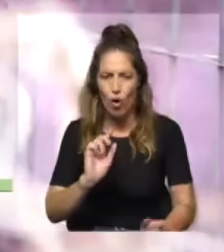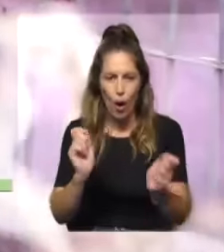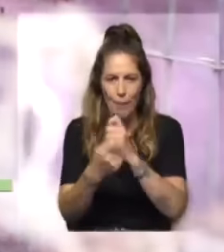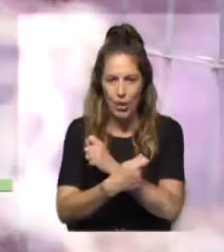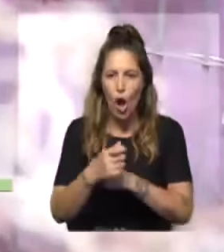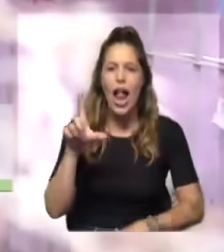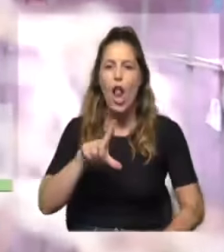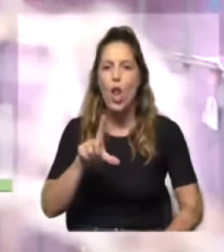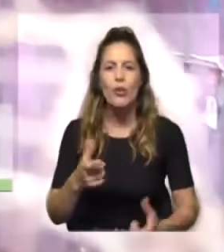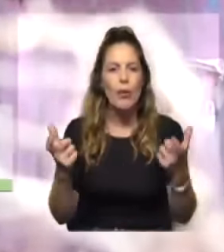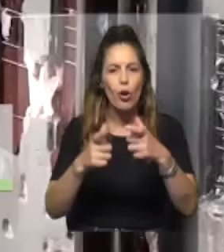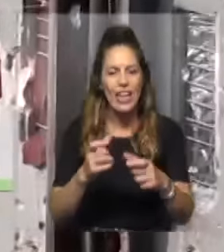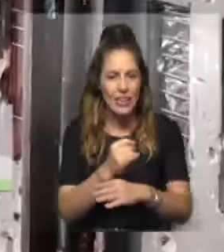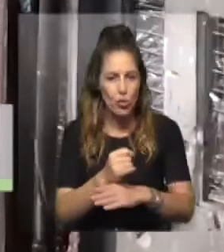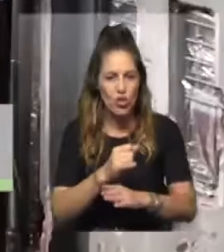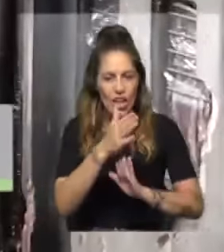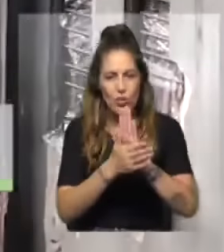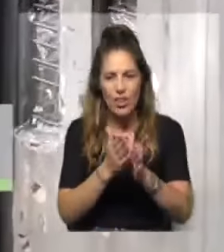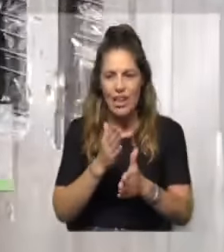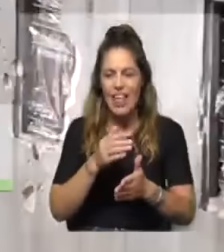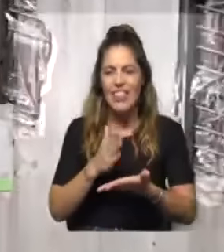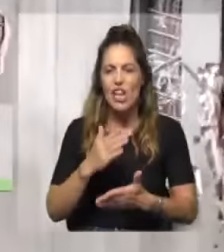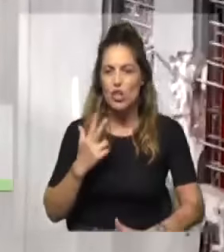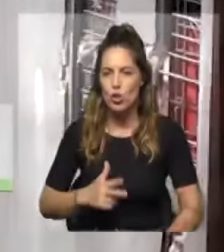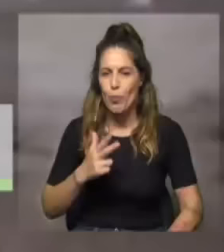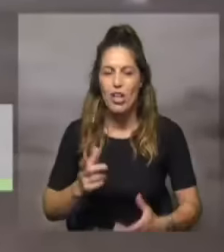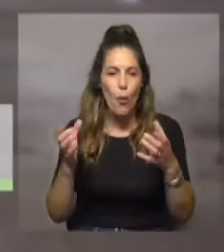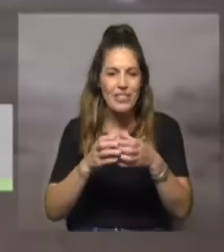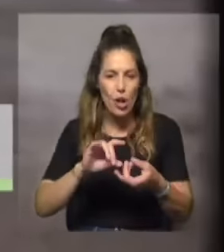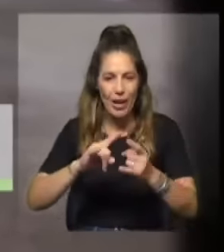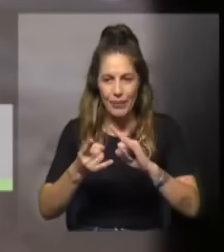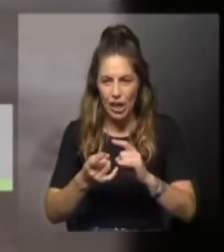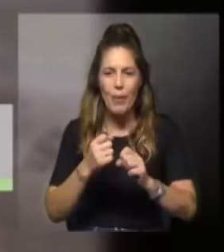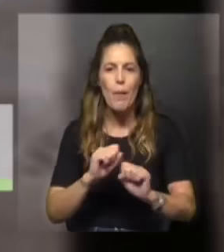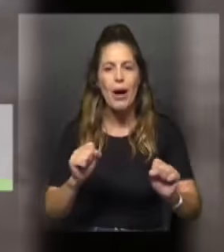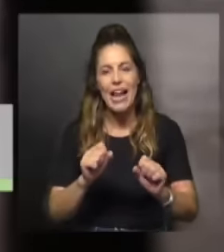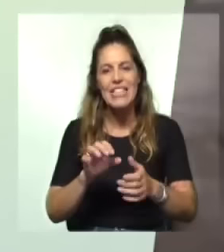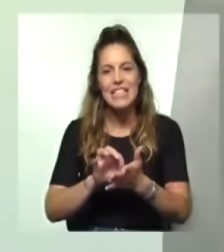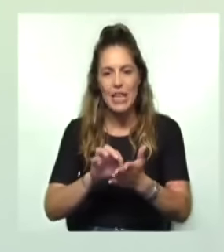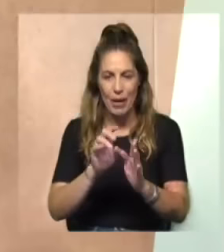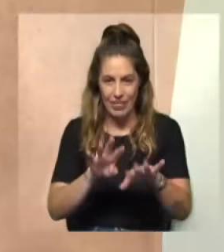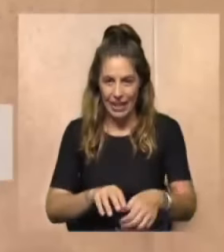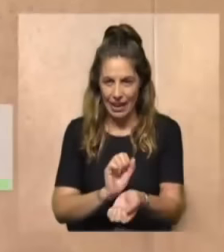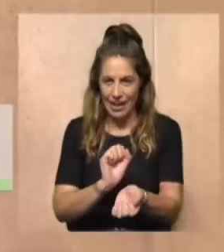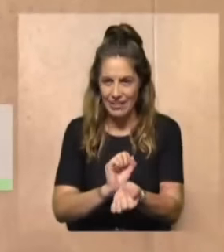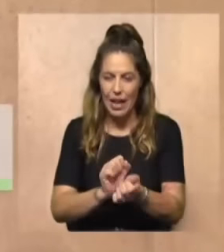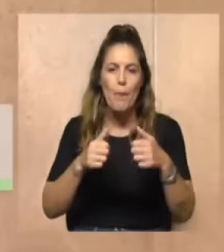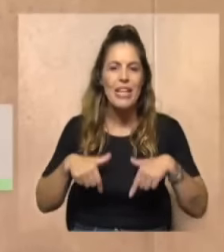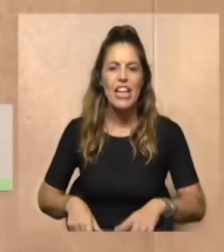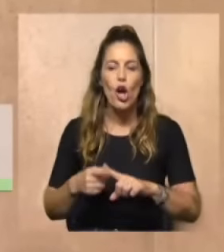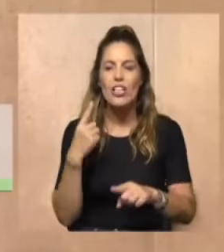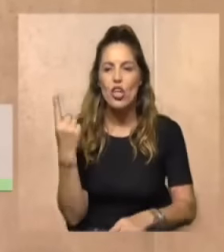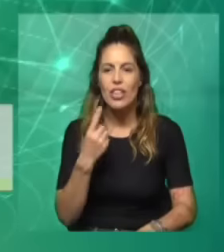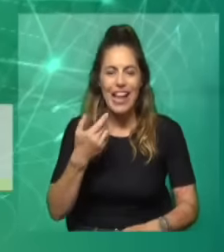y el lunes se reunirá con la institución Nacional de Derechos Humanos y con el comisionado parlamentario para el sistema penitenciario el Ministerio de relaciones